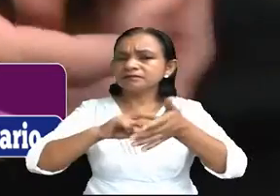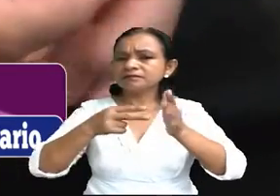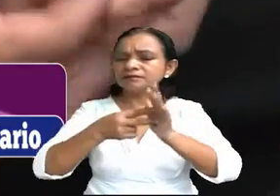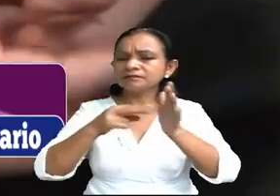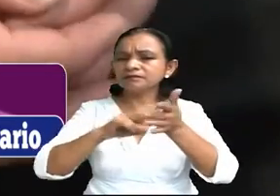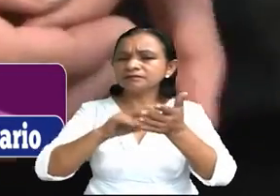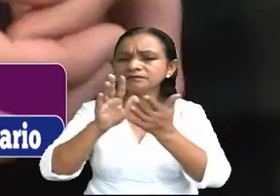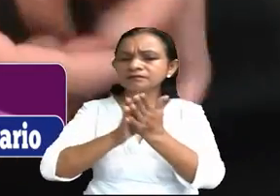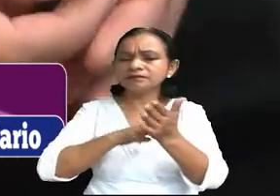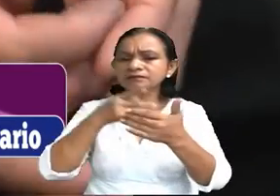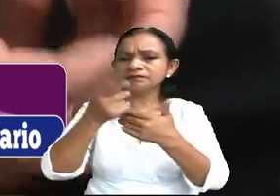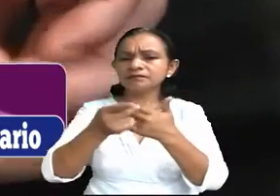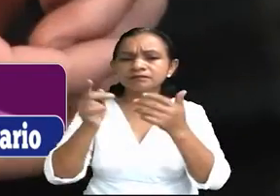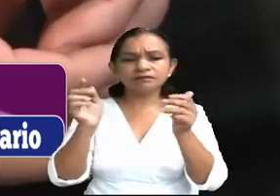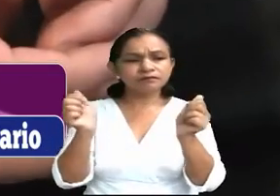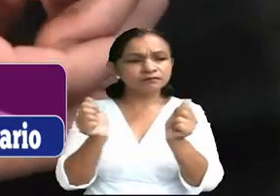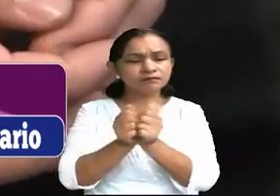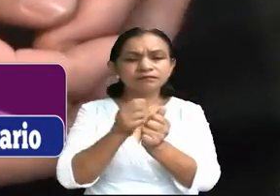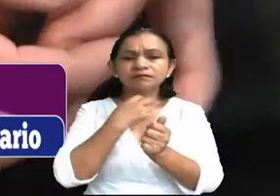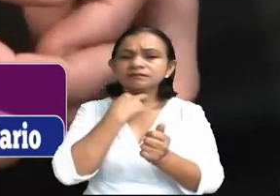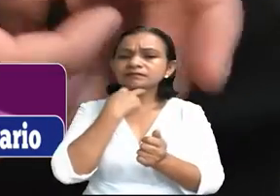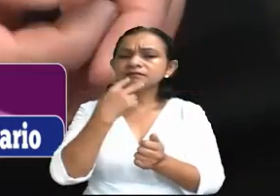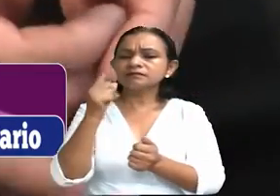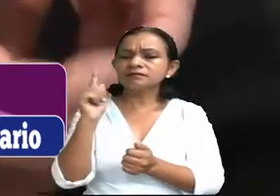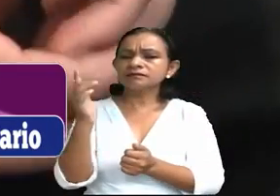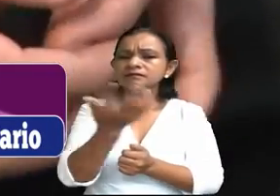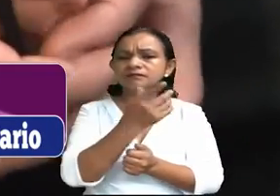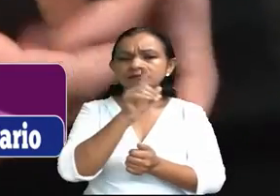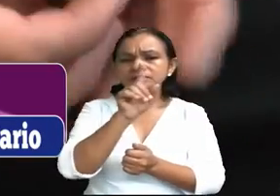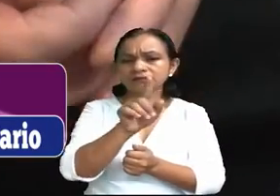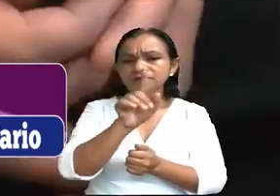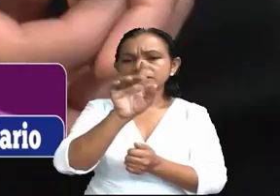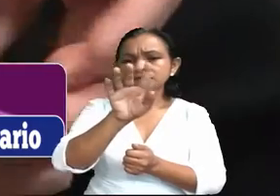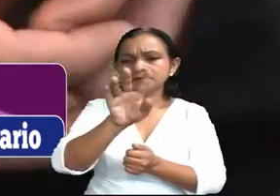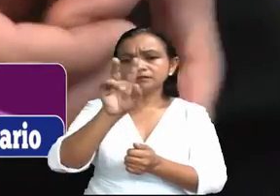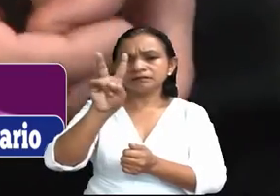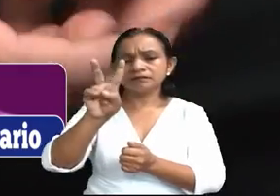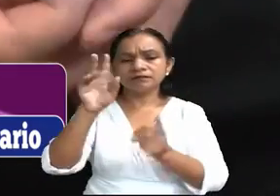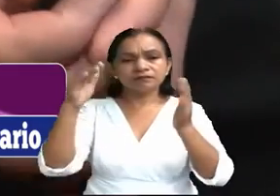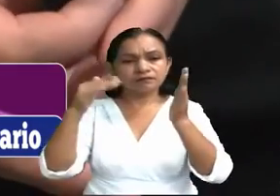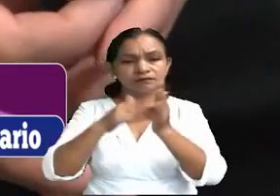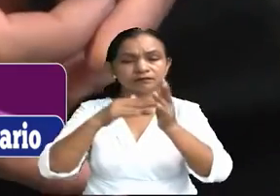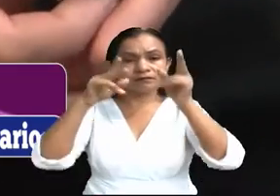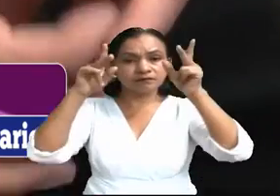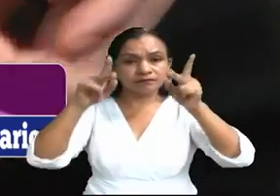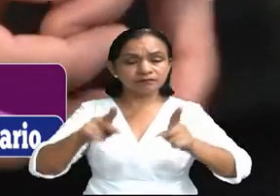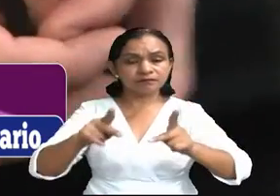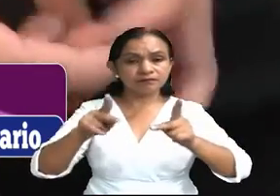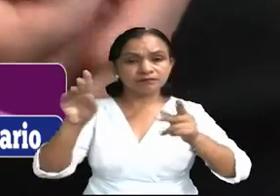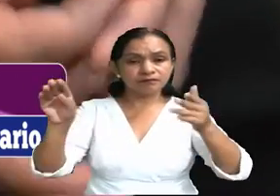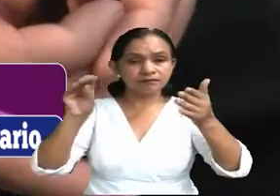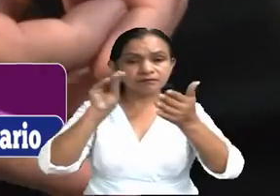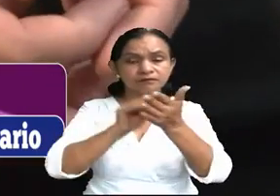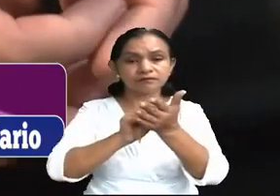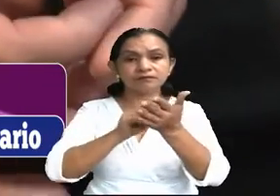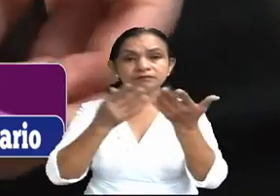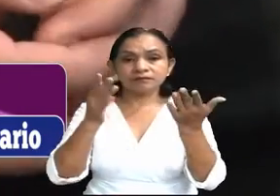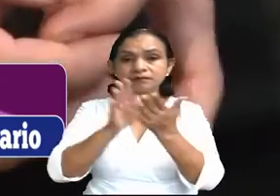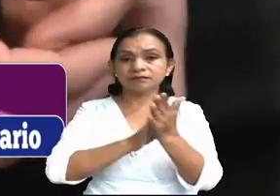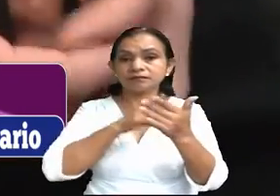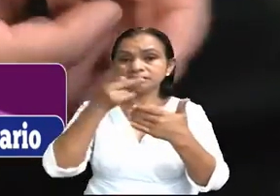el programa Todos con Vos, para cada una de estas 142,000 personas que están inscritas o registradas dentro de este programa.